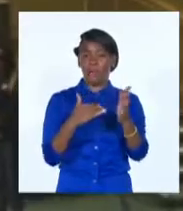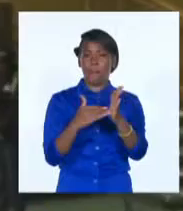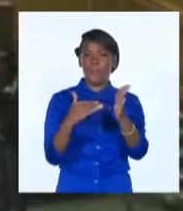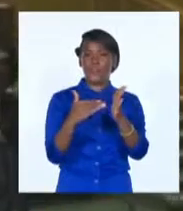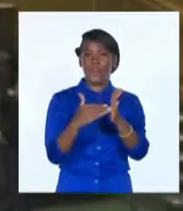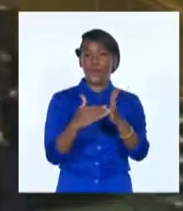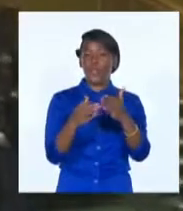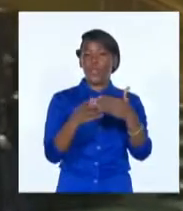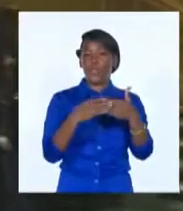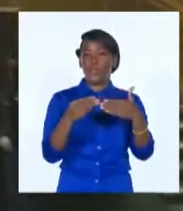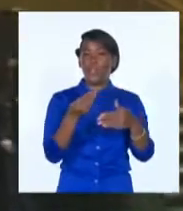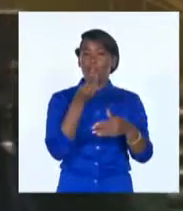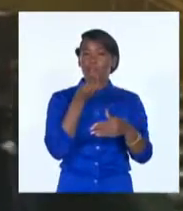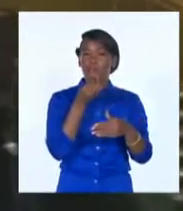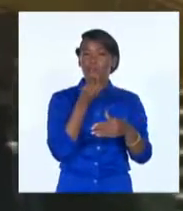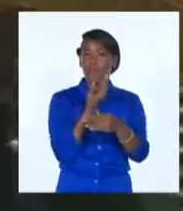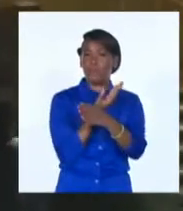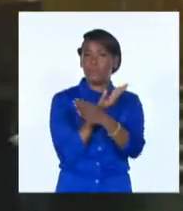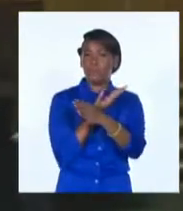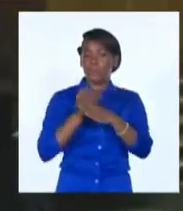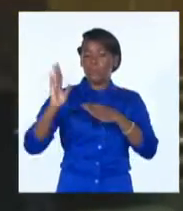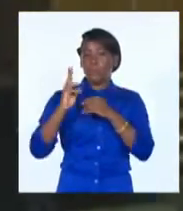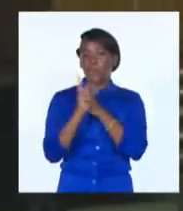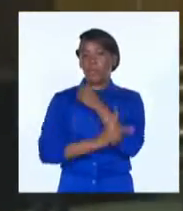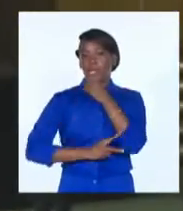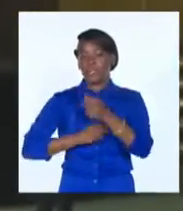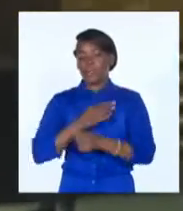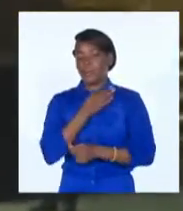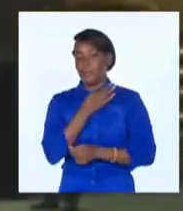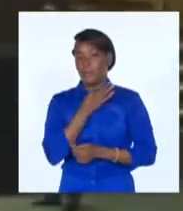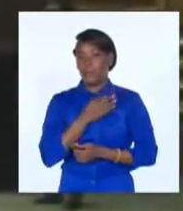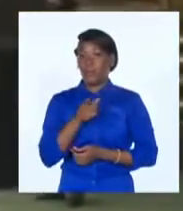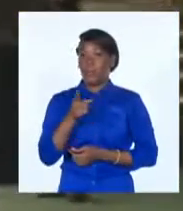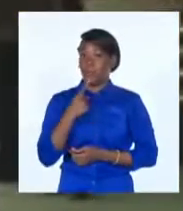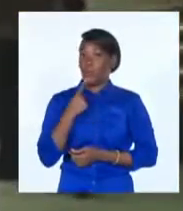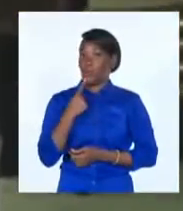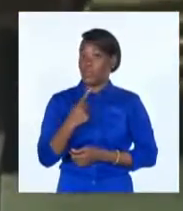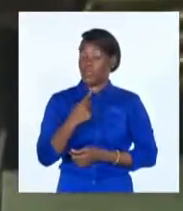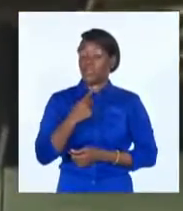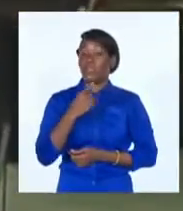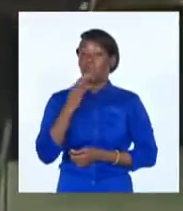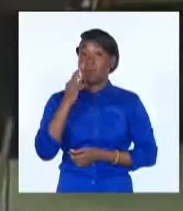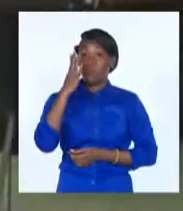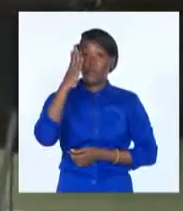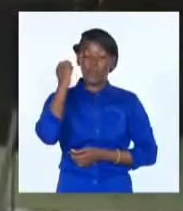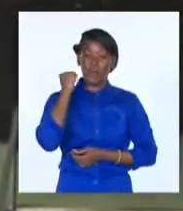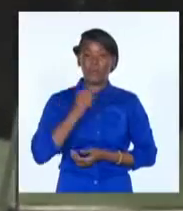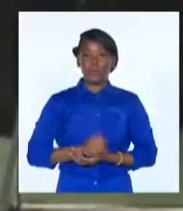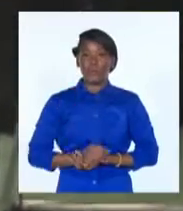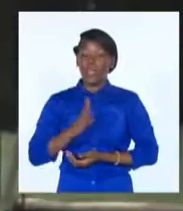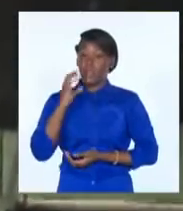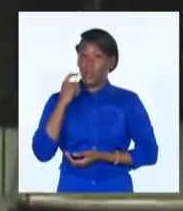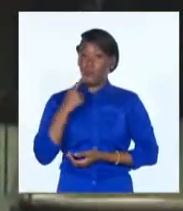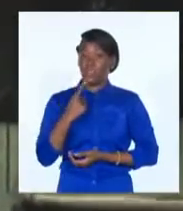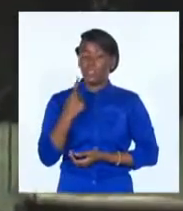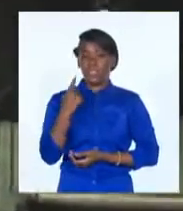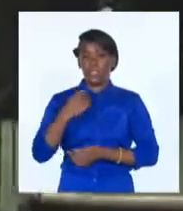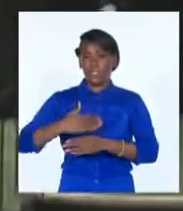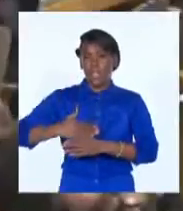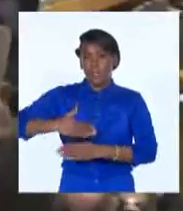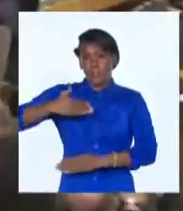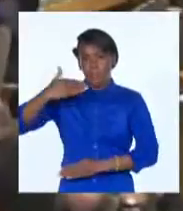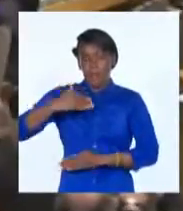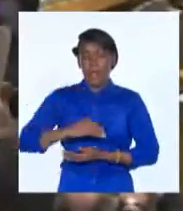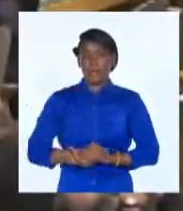Raúl, ante la Asamblea General de la ONU, también exigió el fin del bloqueo de Estados Unidos a Cuba, pidió el cese de los conflictos internacionales